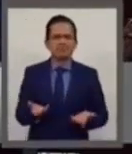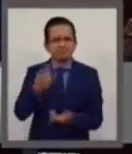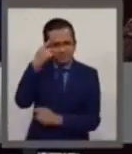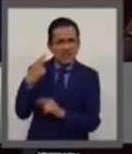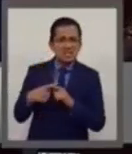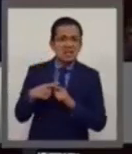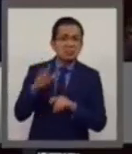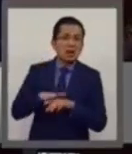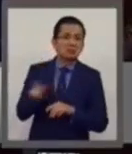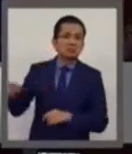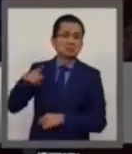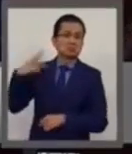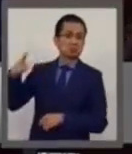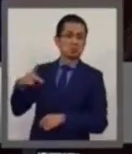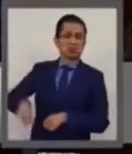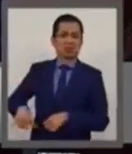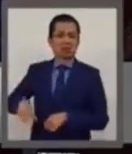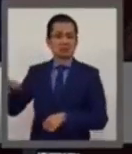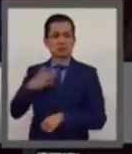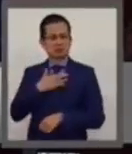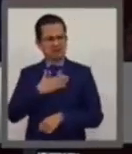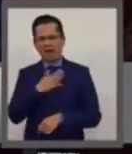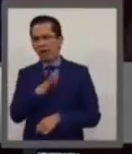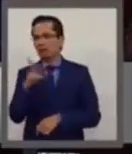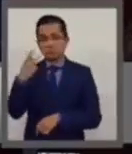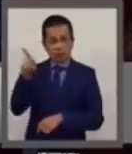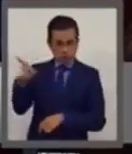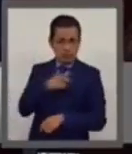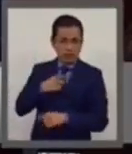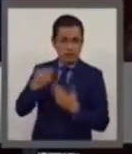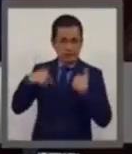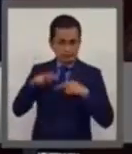intereses personales de quienes dicen representar al pueblo.